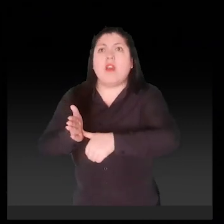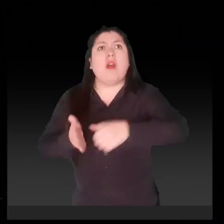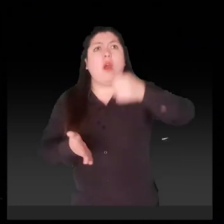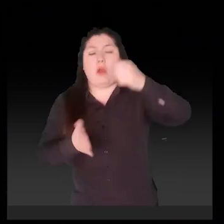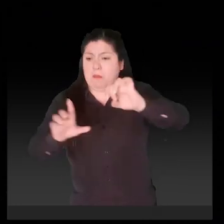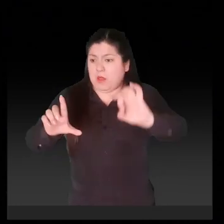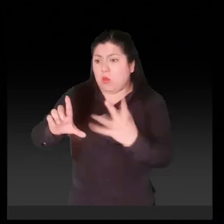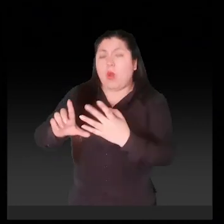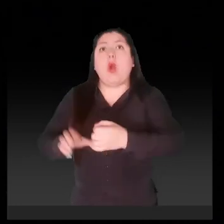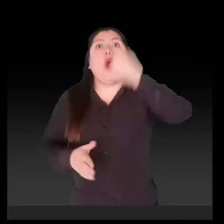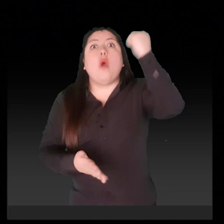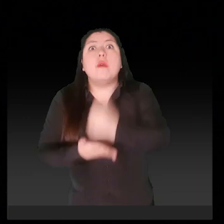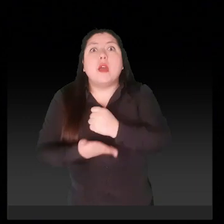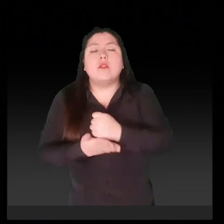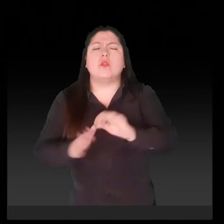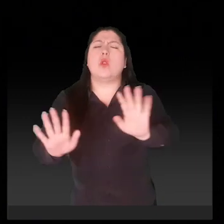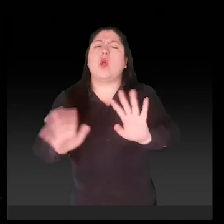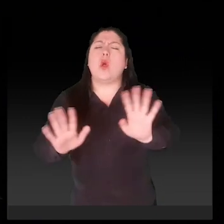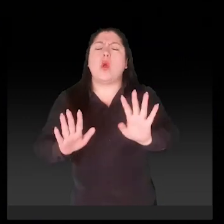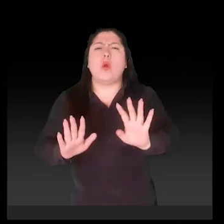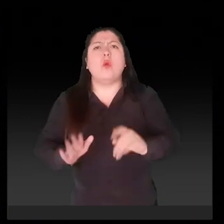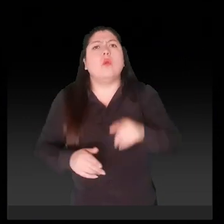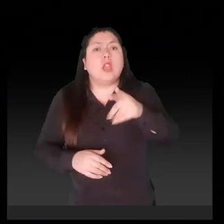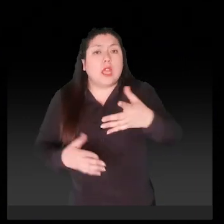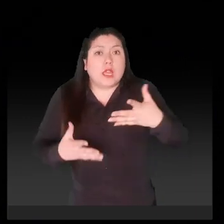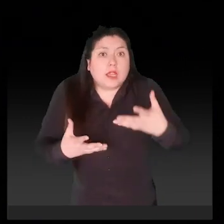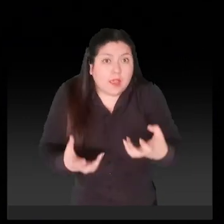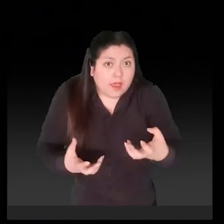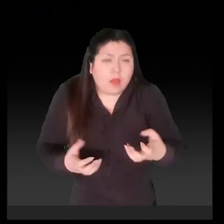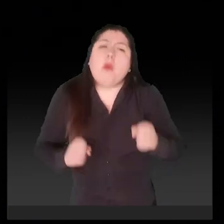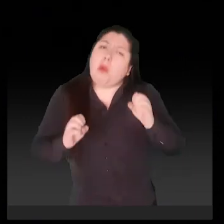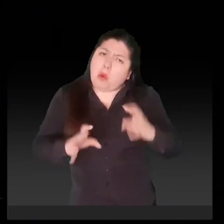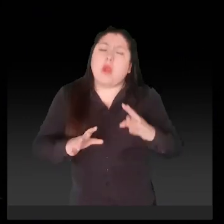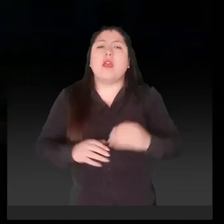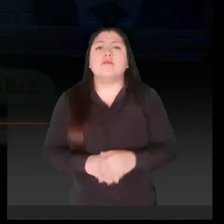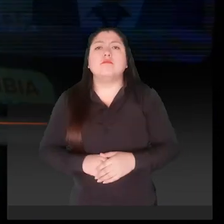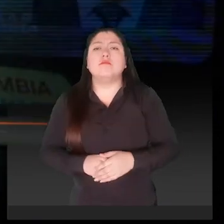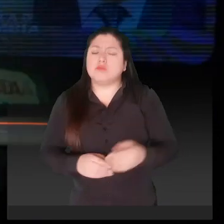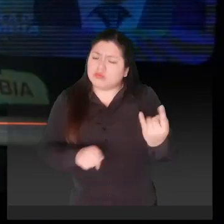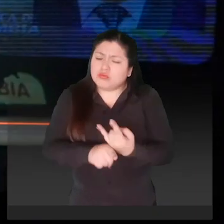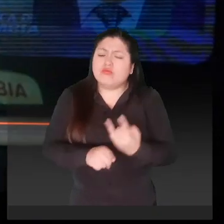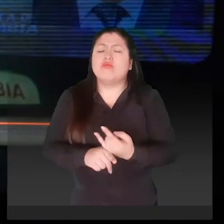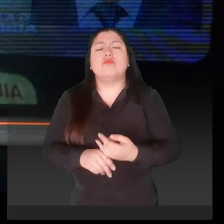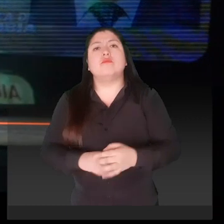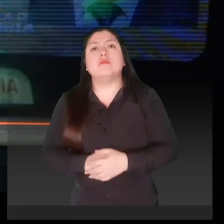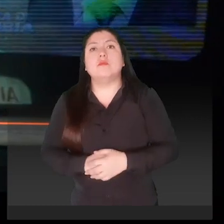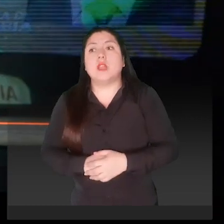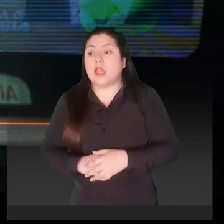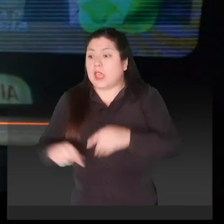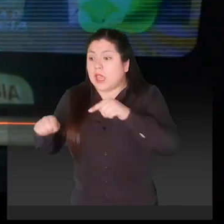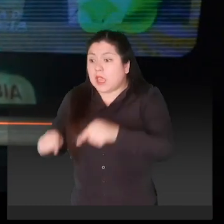de hologramas, pero si quiere acceder a la cédula electrónica y digital, la va a tener a partir del día de mañana las primeras